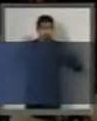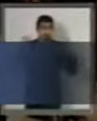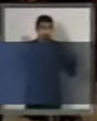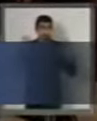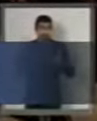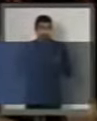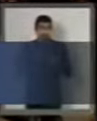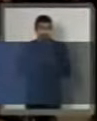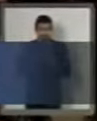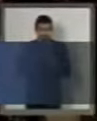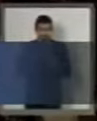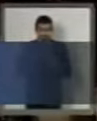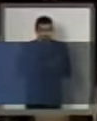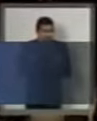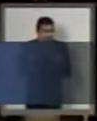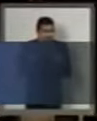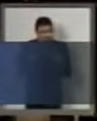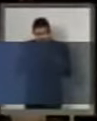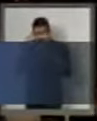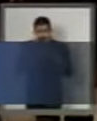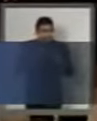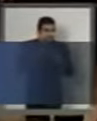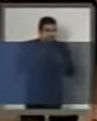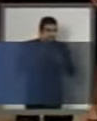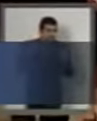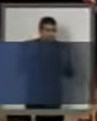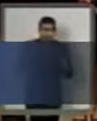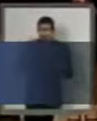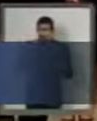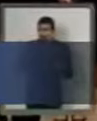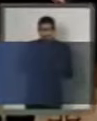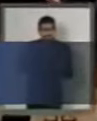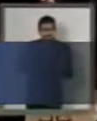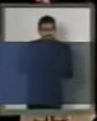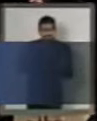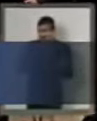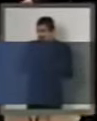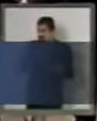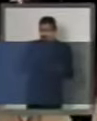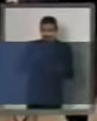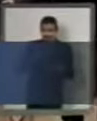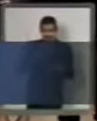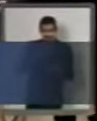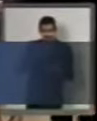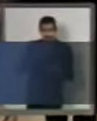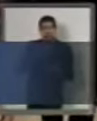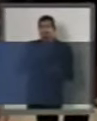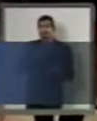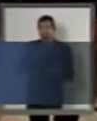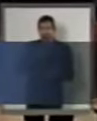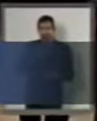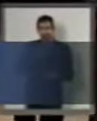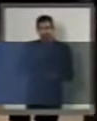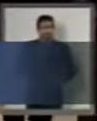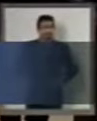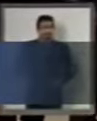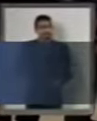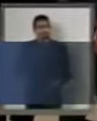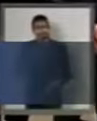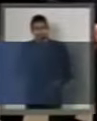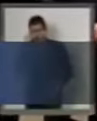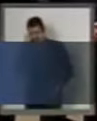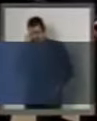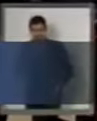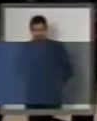hemos llamado, te digo, la apertura completa. ¿En qué consiste? Que después de que se emita la convocatoria y se